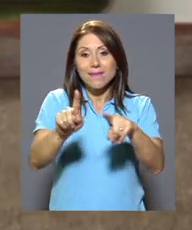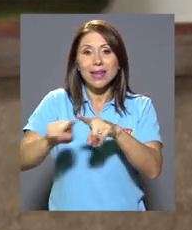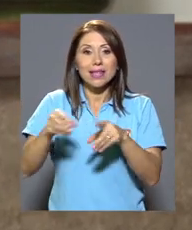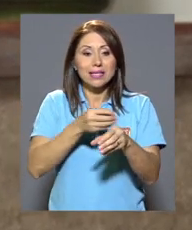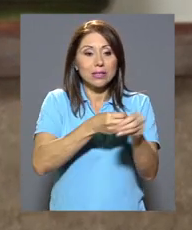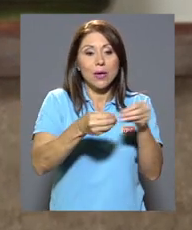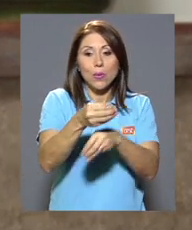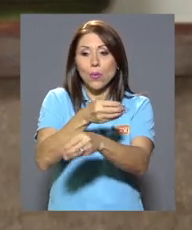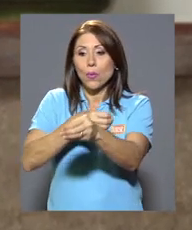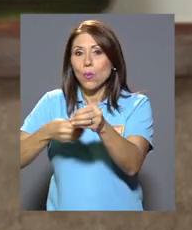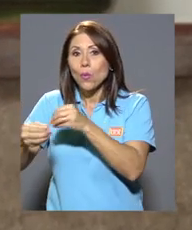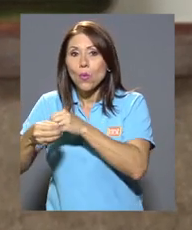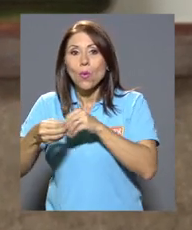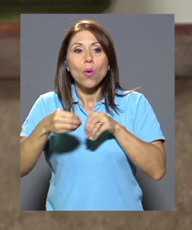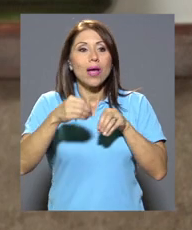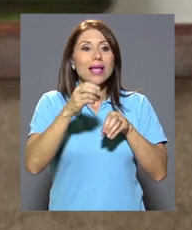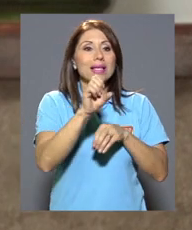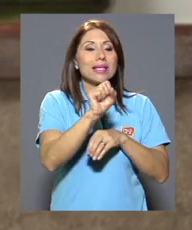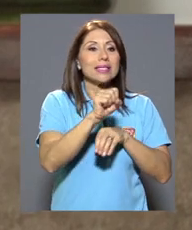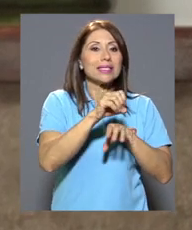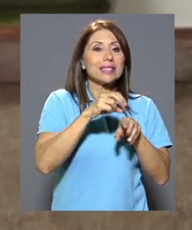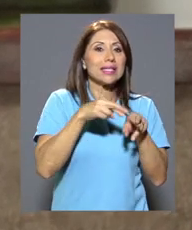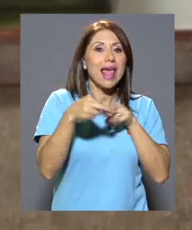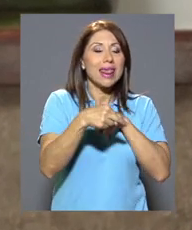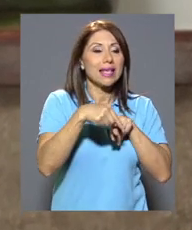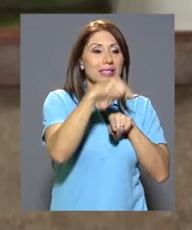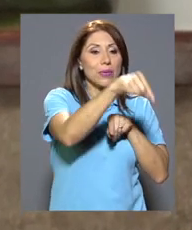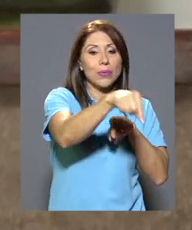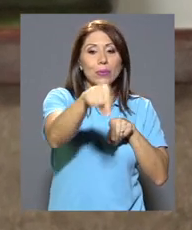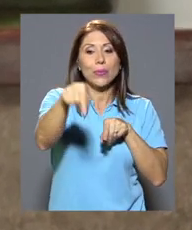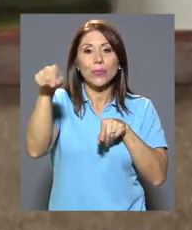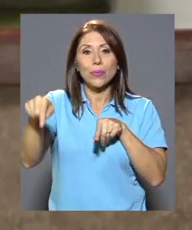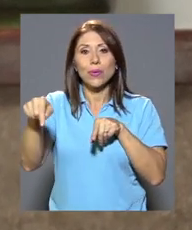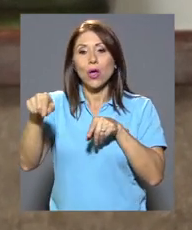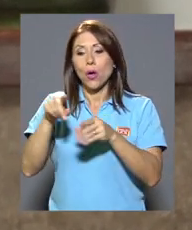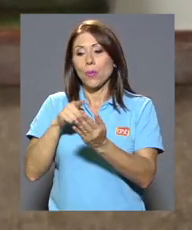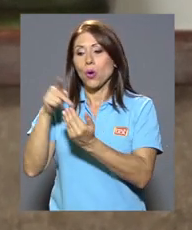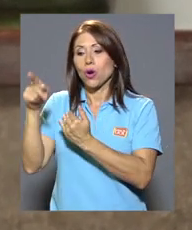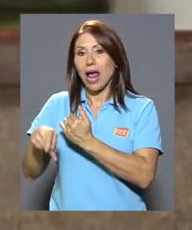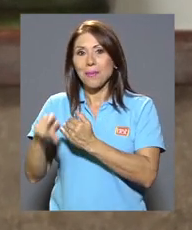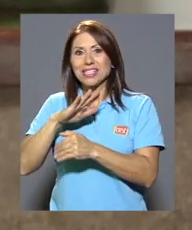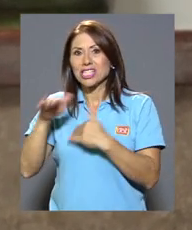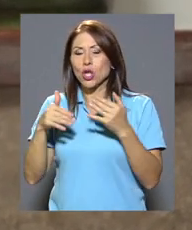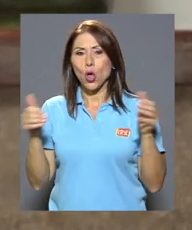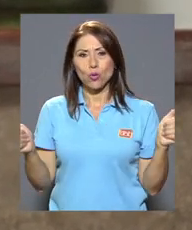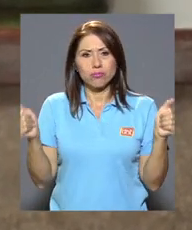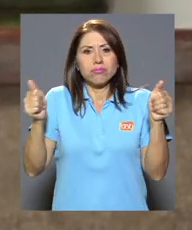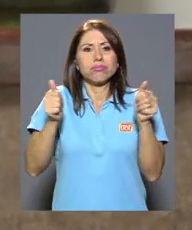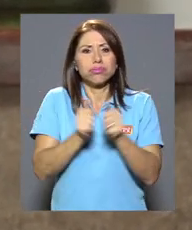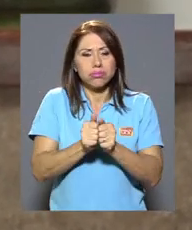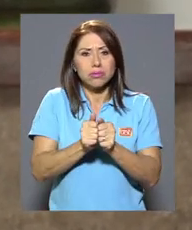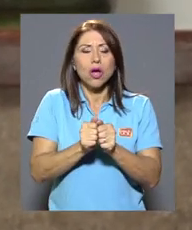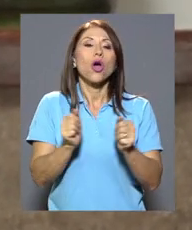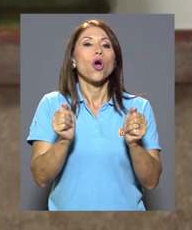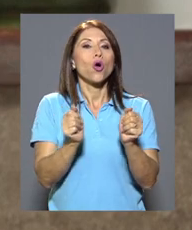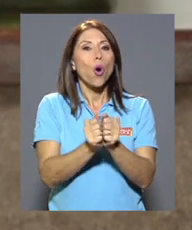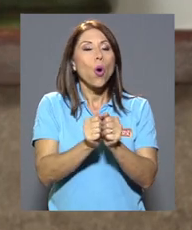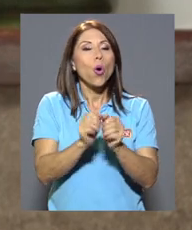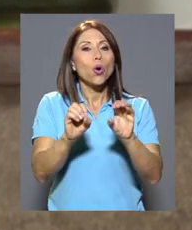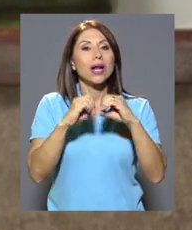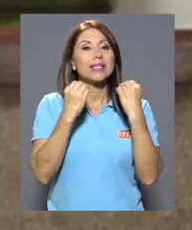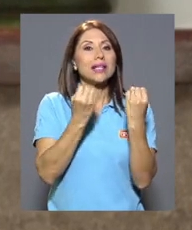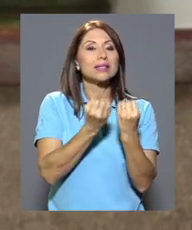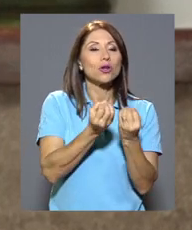académicas, de sedes, de programas que desarrolla la universidad, pero también con organizaciones gubernamentales